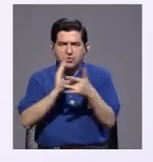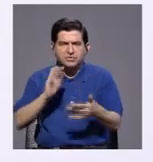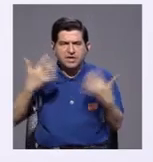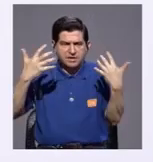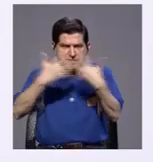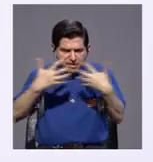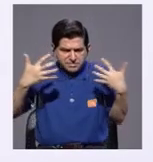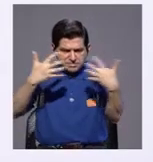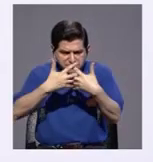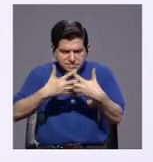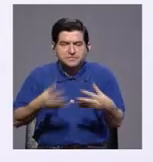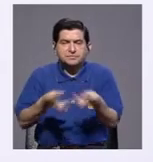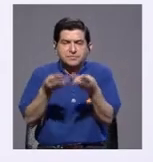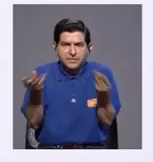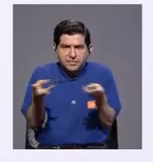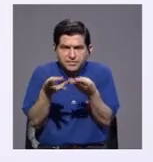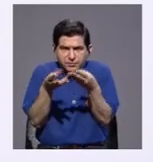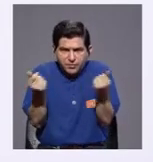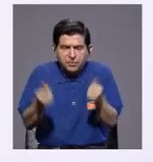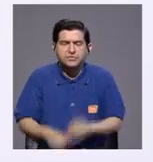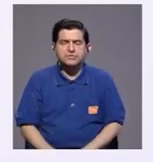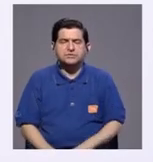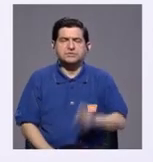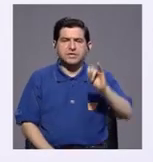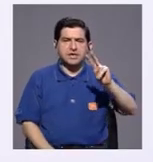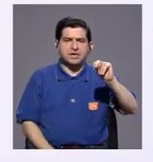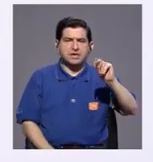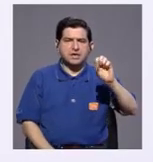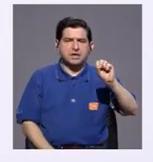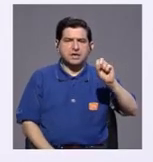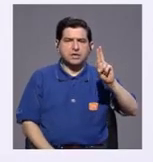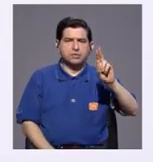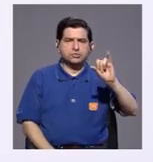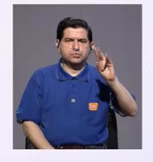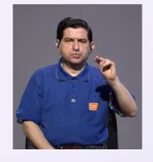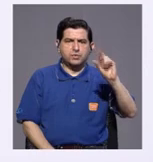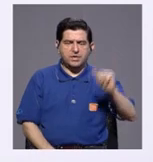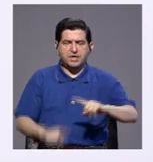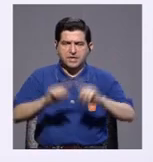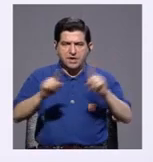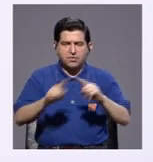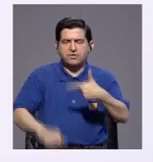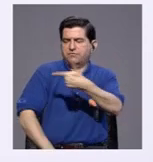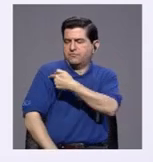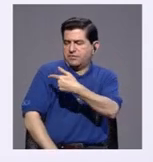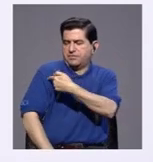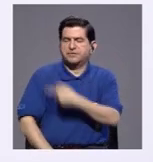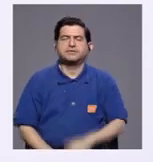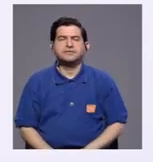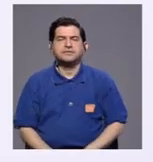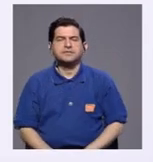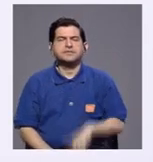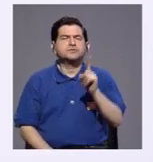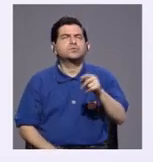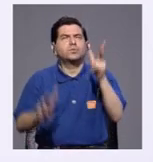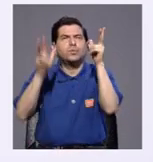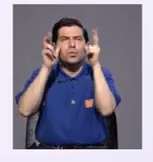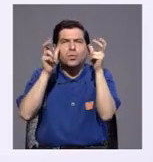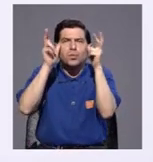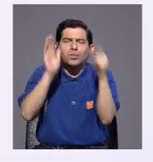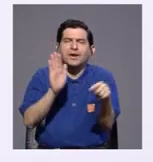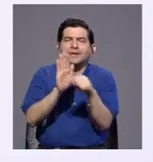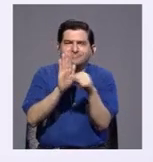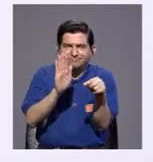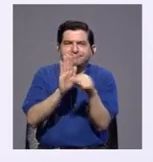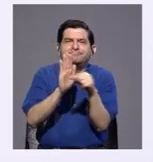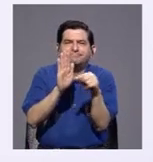se produce insulina vacunas recombinantes ahora hay una percepción negativa